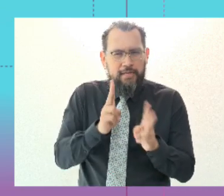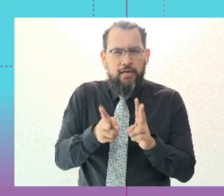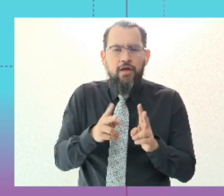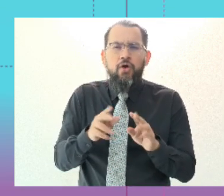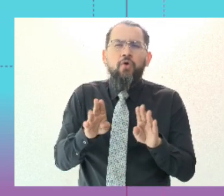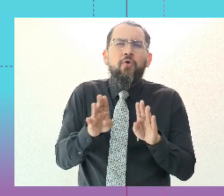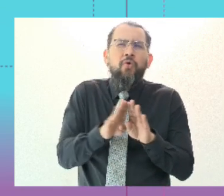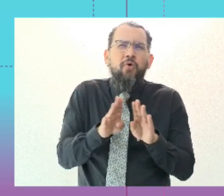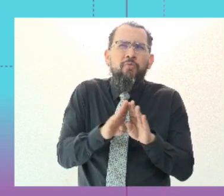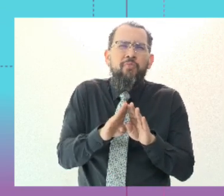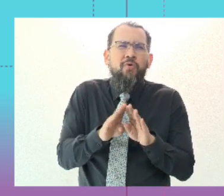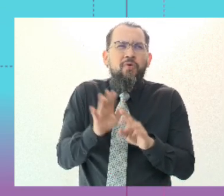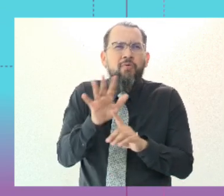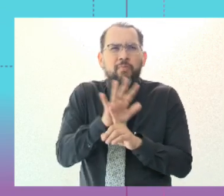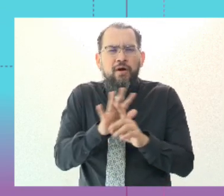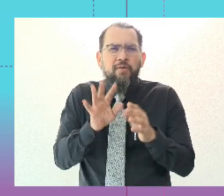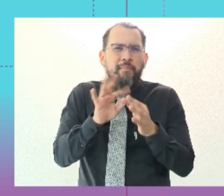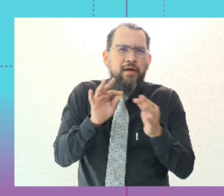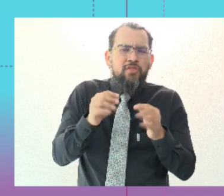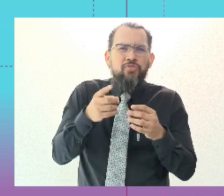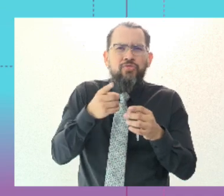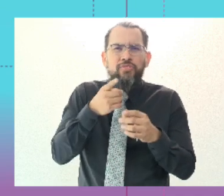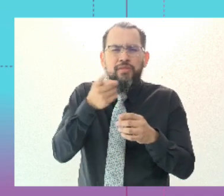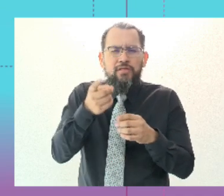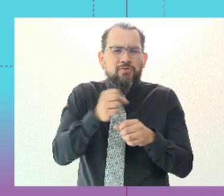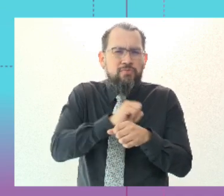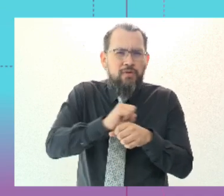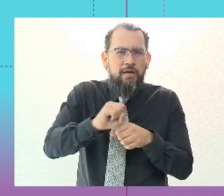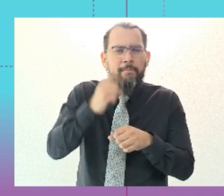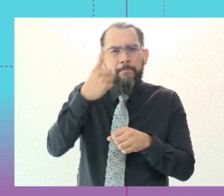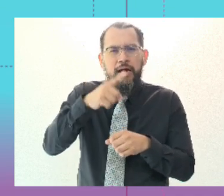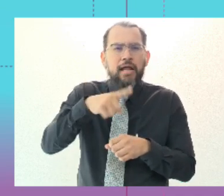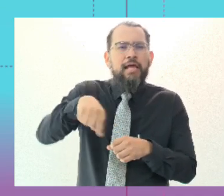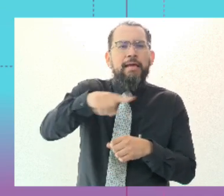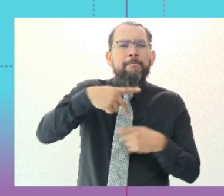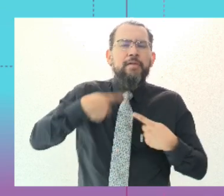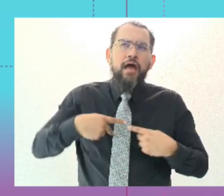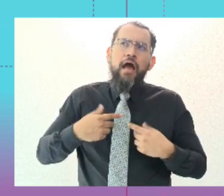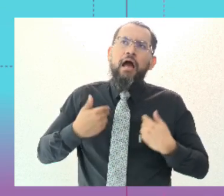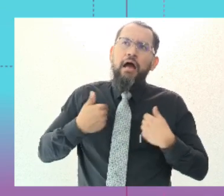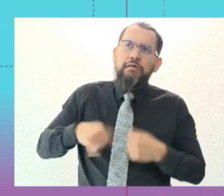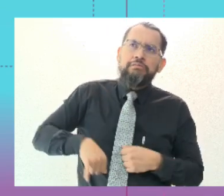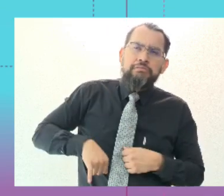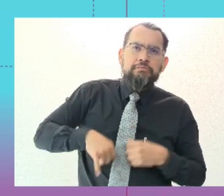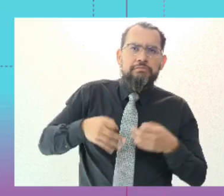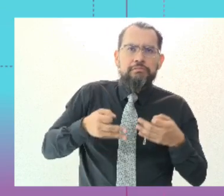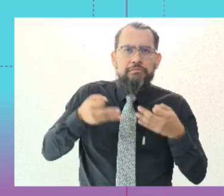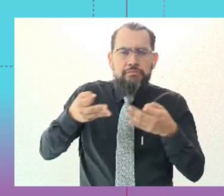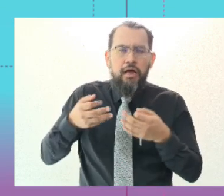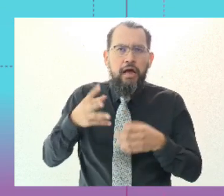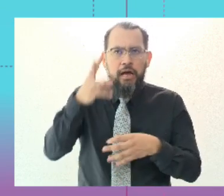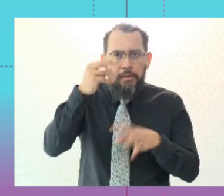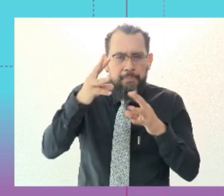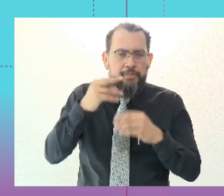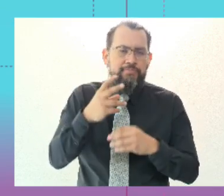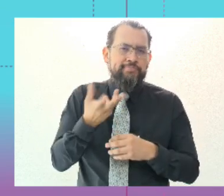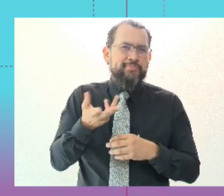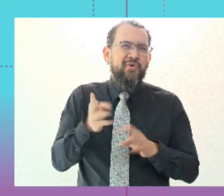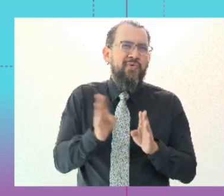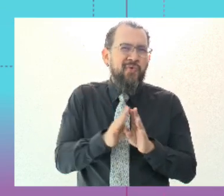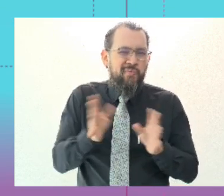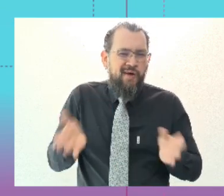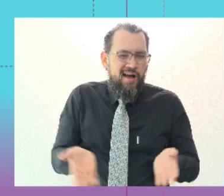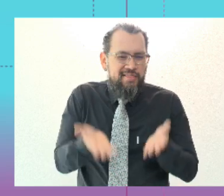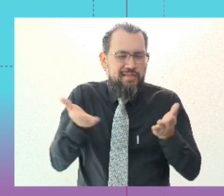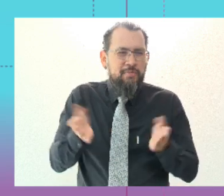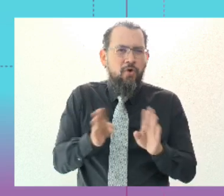manera dulce el tema de la gestión documental y la archivística para que les interese y se proyecte y se difunda. ¿Cómo es que se invierta,